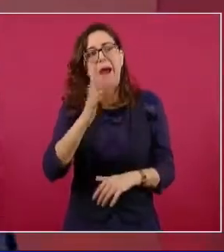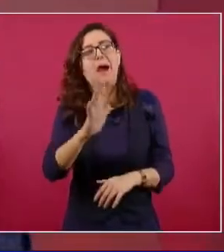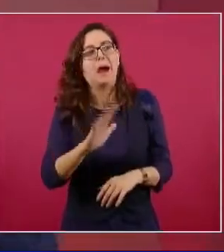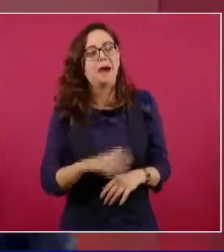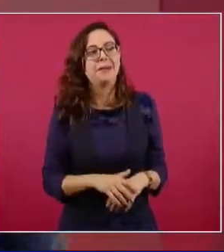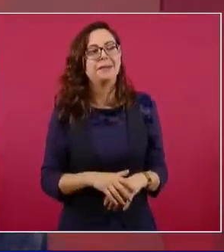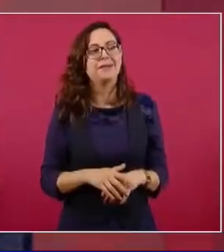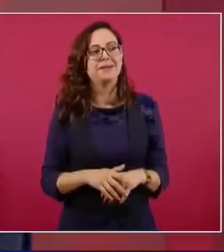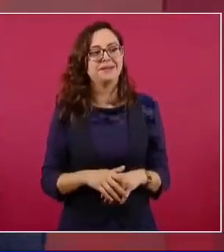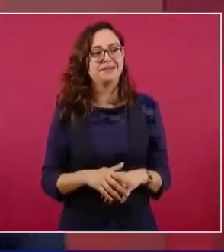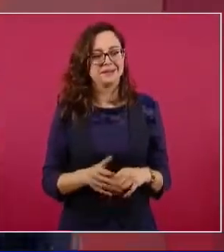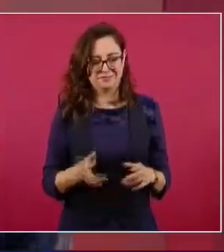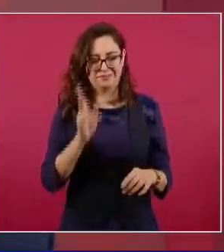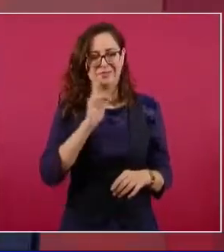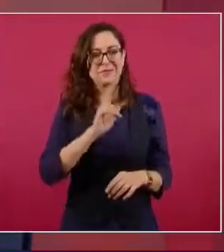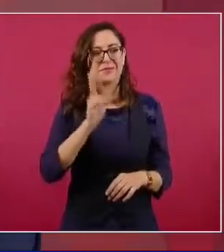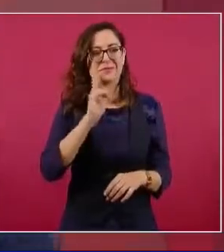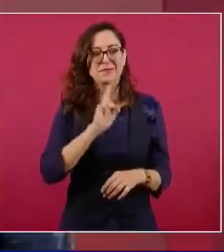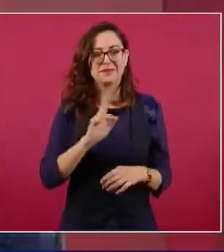lo fueron